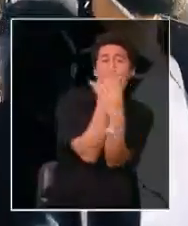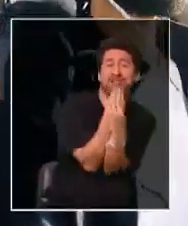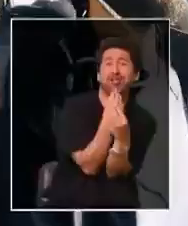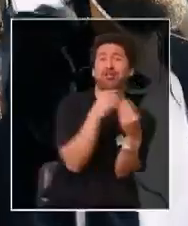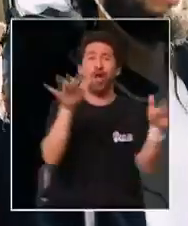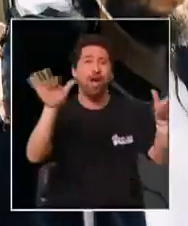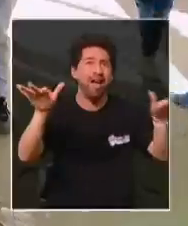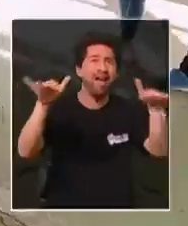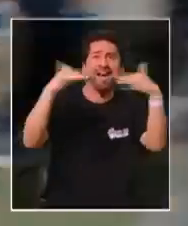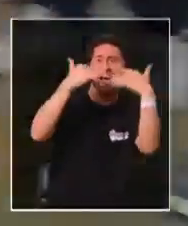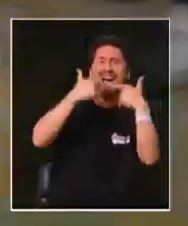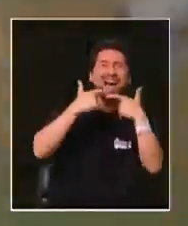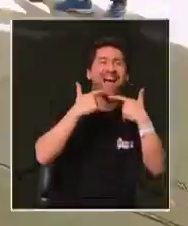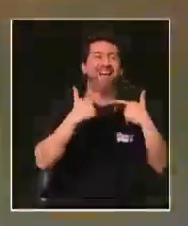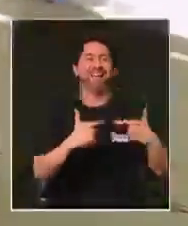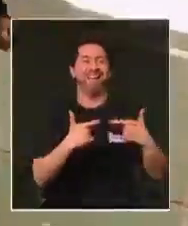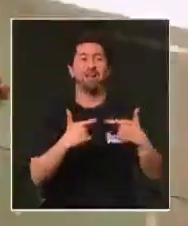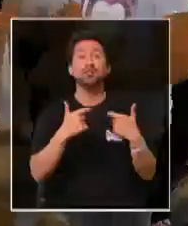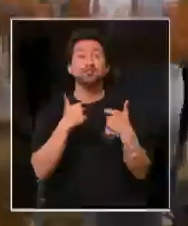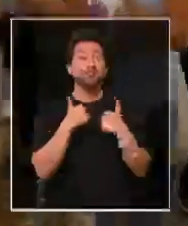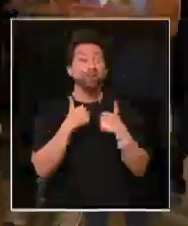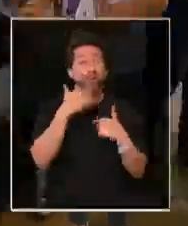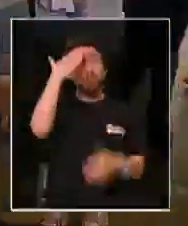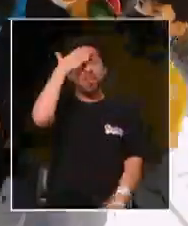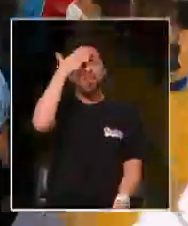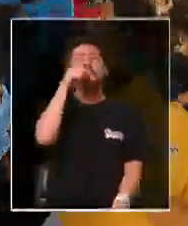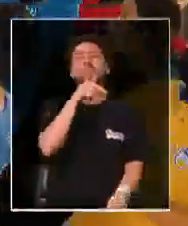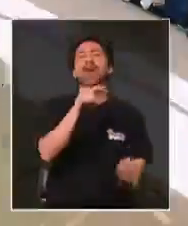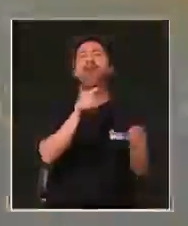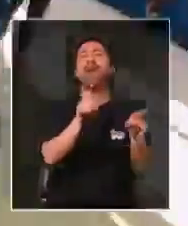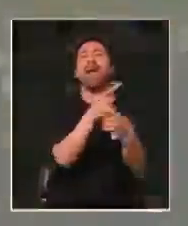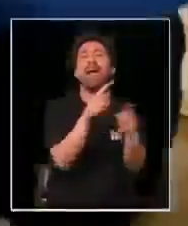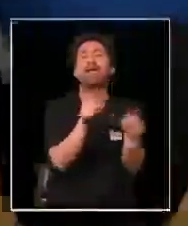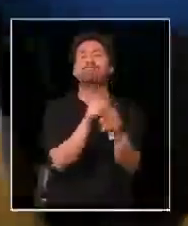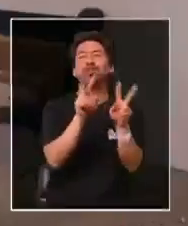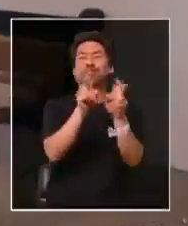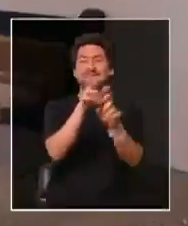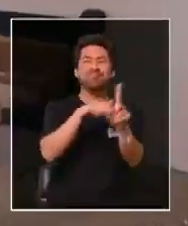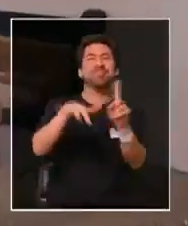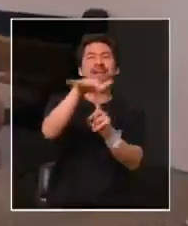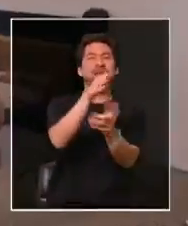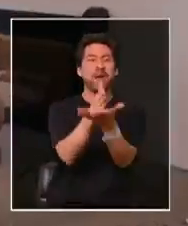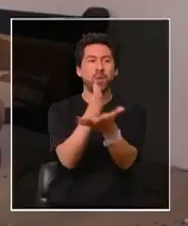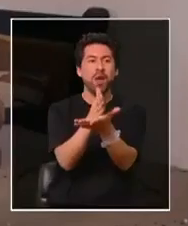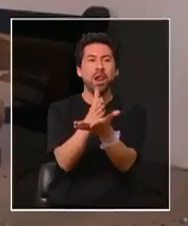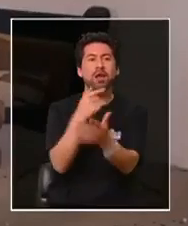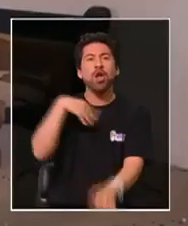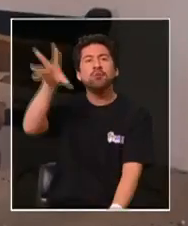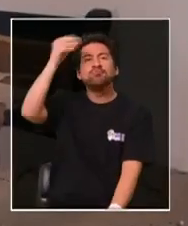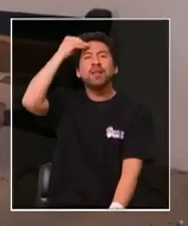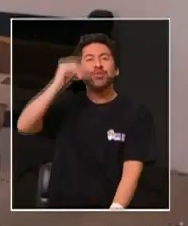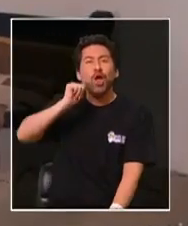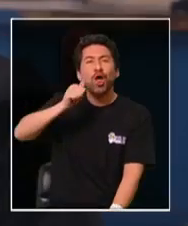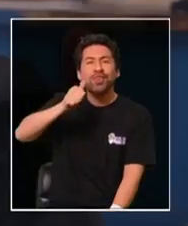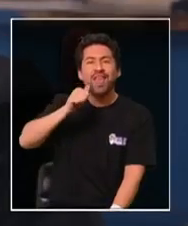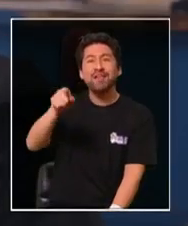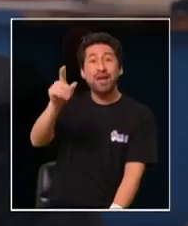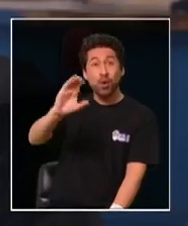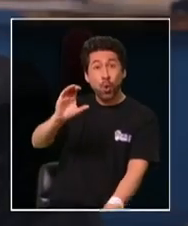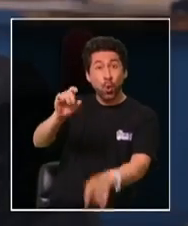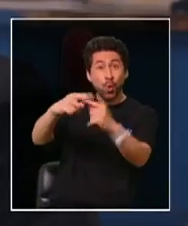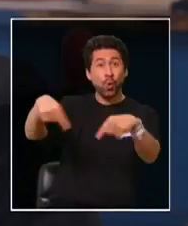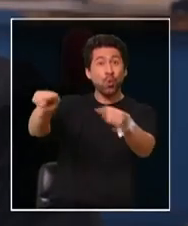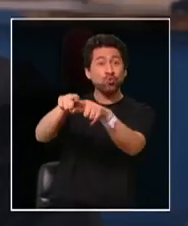y quedan todos perplejos un preocupo de hacer una canción en el entorno de su colegio me inspiré en el día a día mi curso